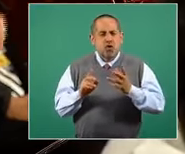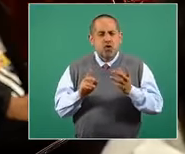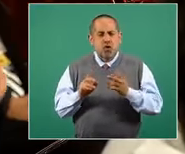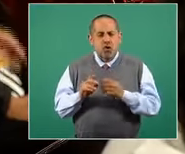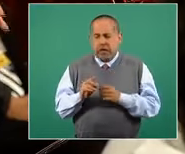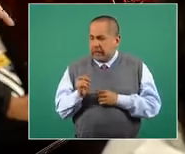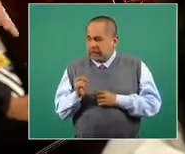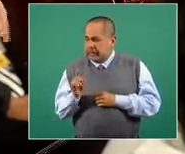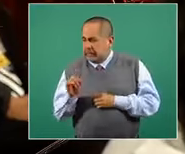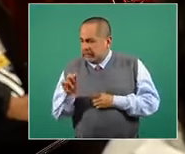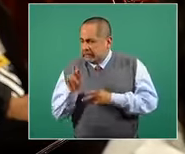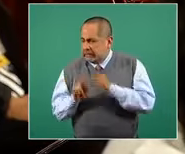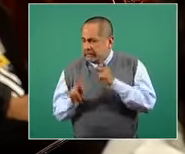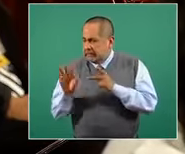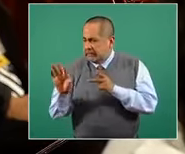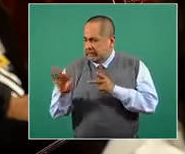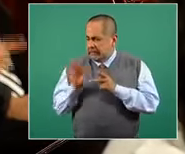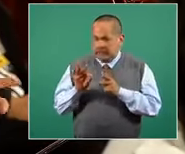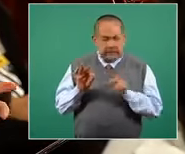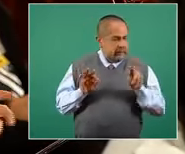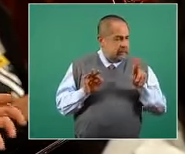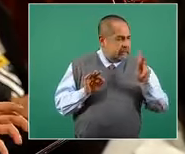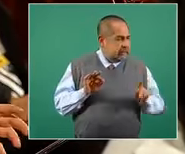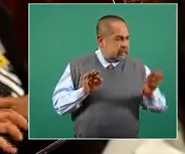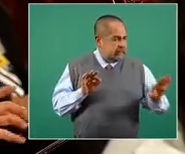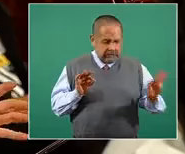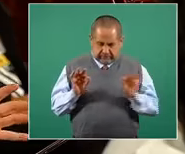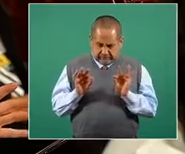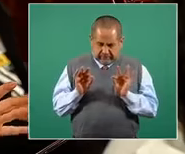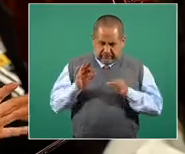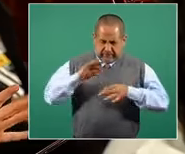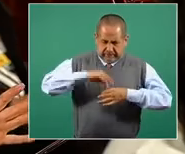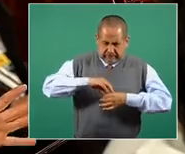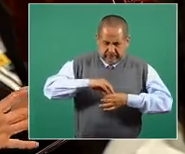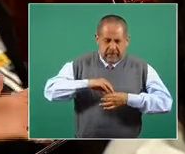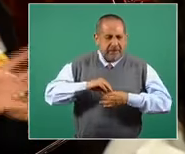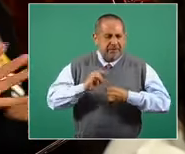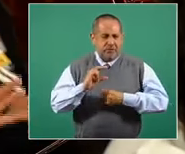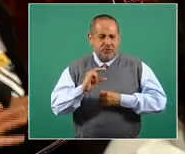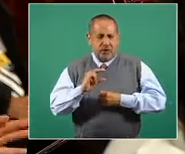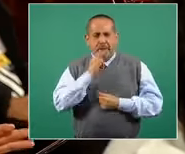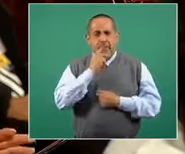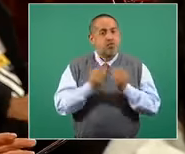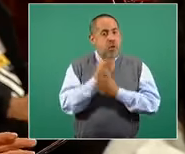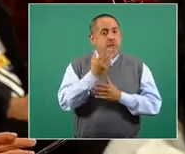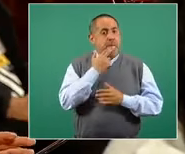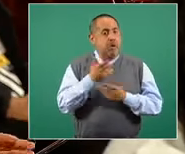un vector de uno y un vector de otro, porque esto al final lo que intenta